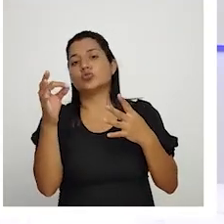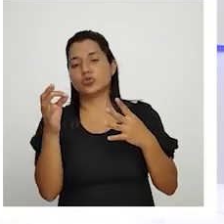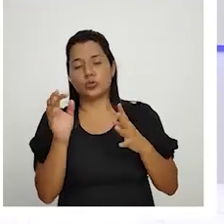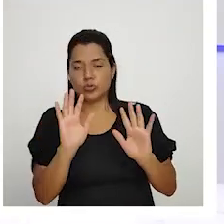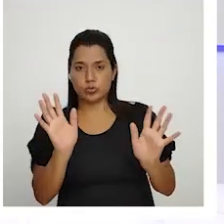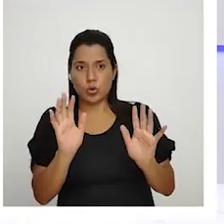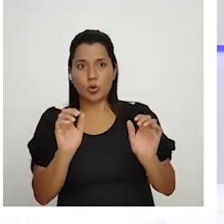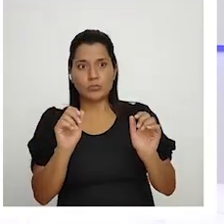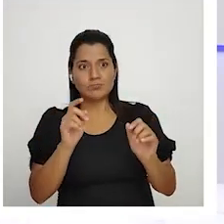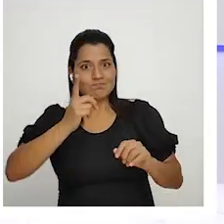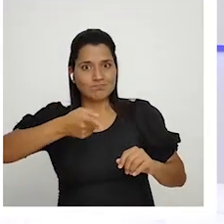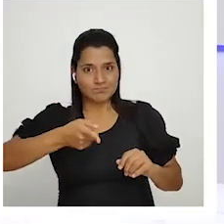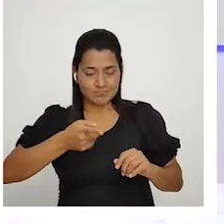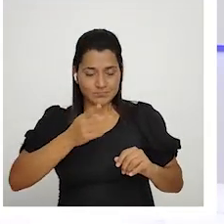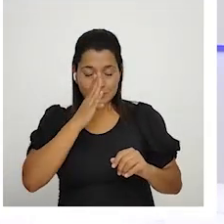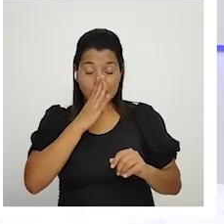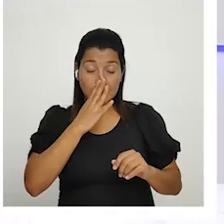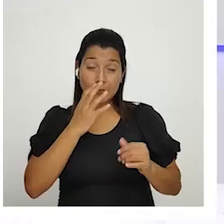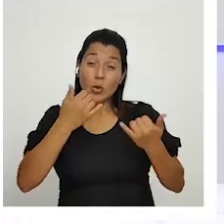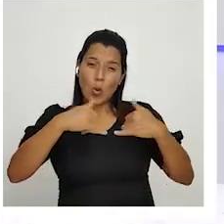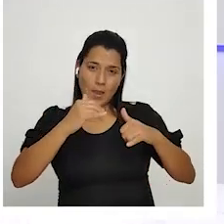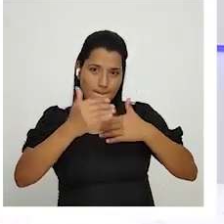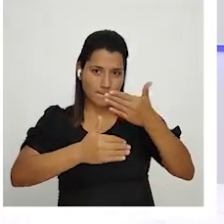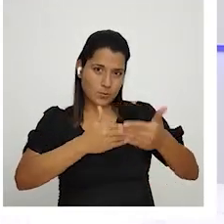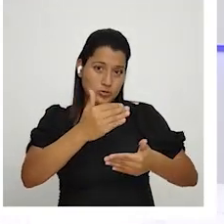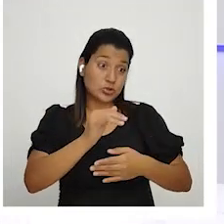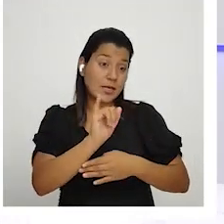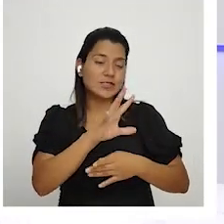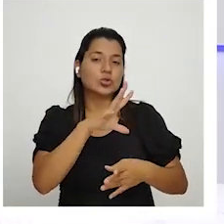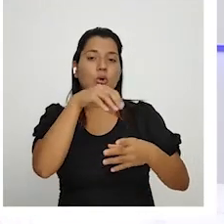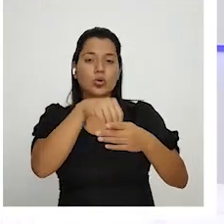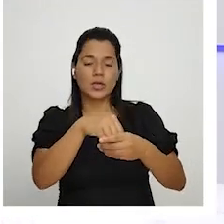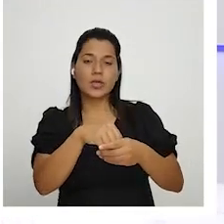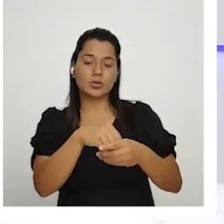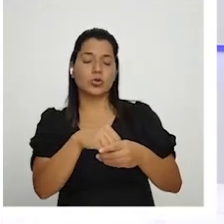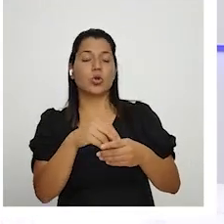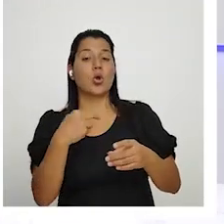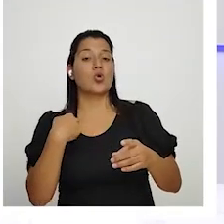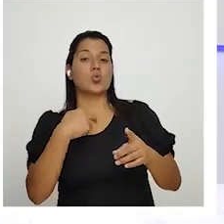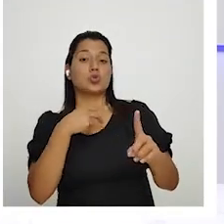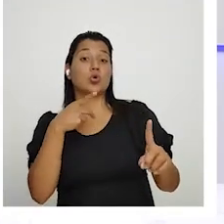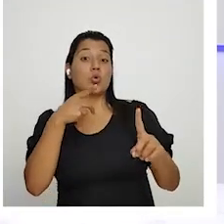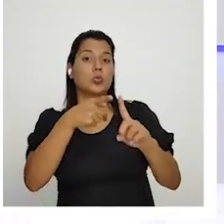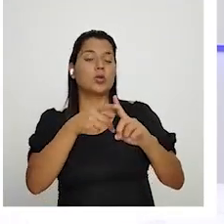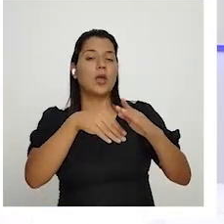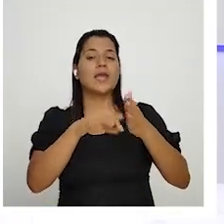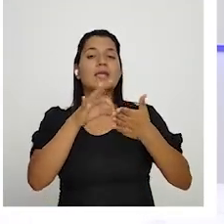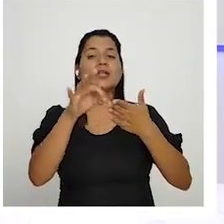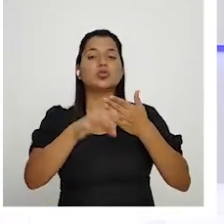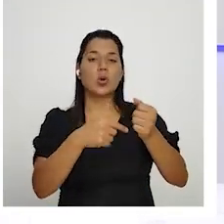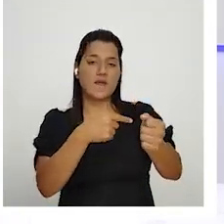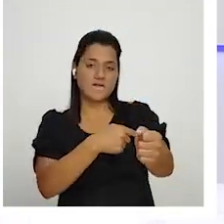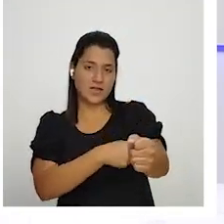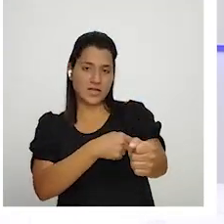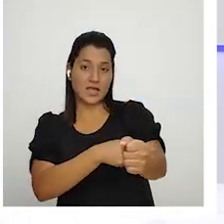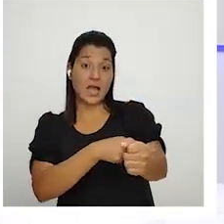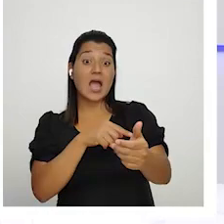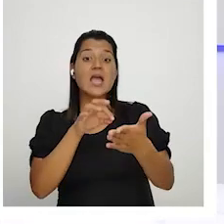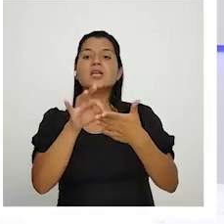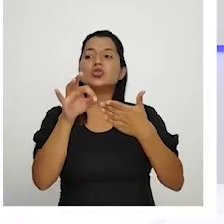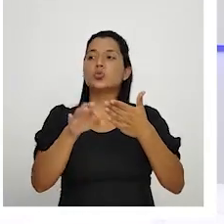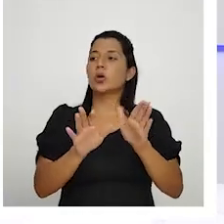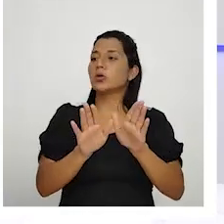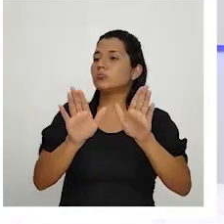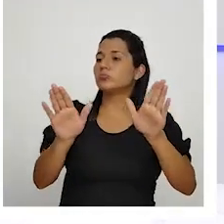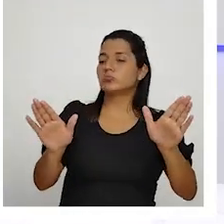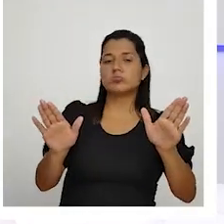parte también de la dirección que tenemos ahorita en la Escuela de Enfermería, que es una escuela abierta a la comunidad, donde queremos estar cerca de las personas y llevarle justamente, como